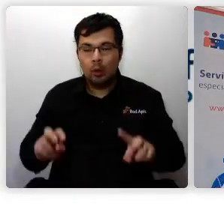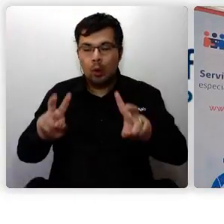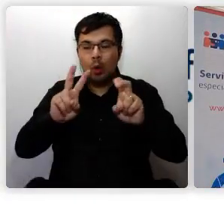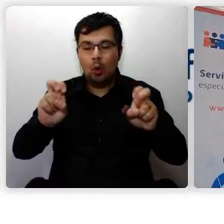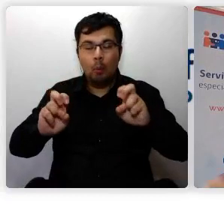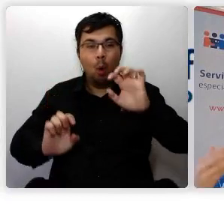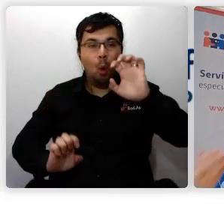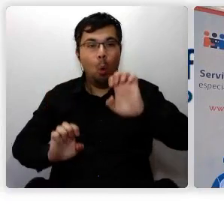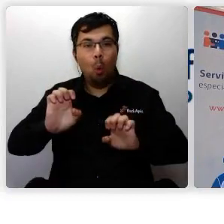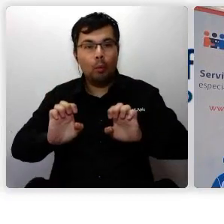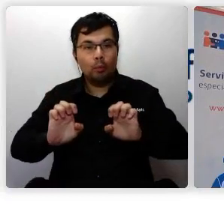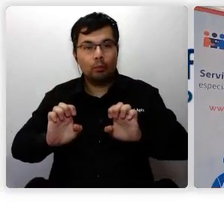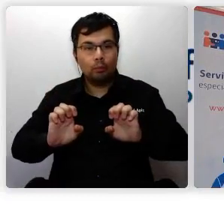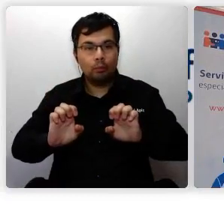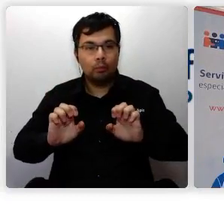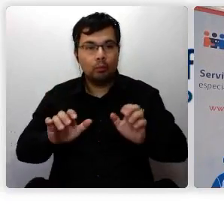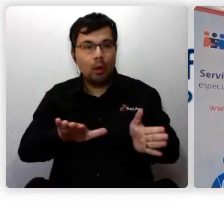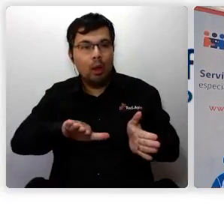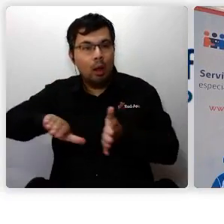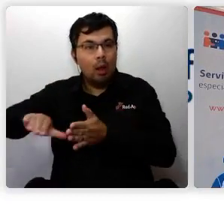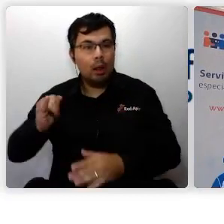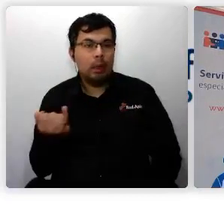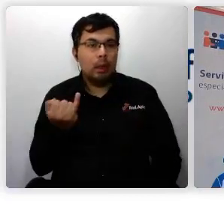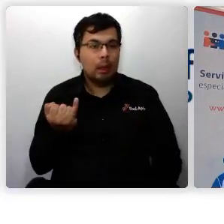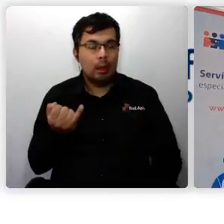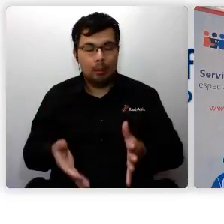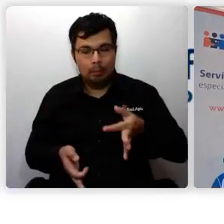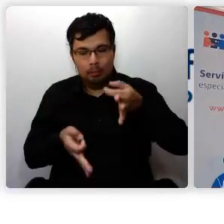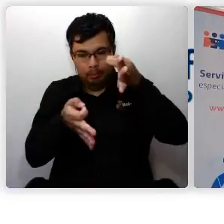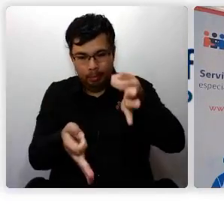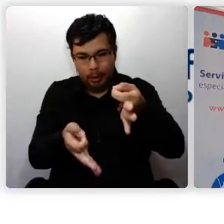ley, interprete esta resolución,